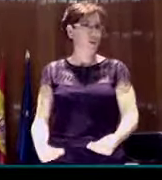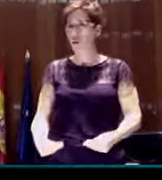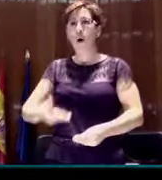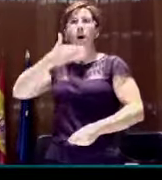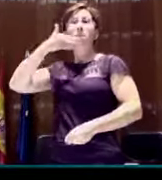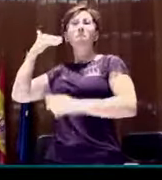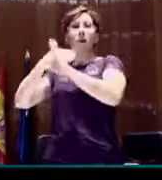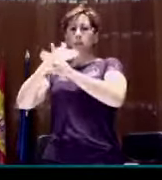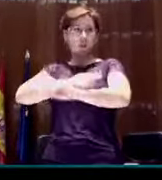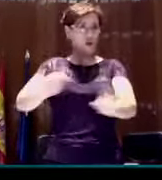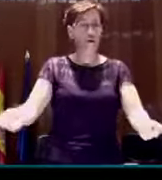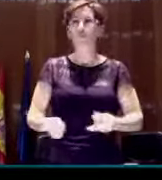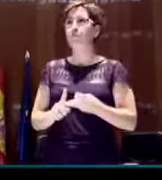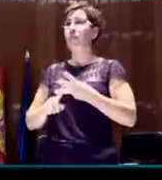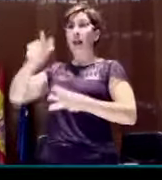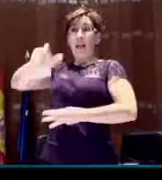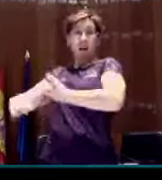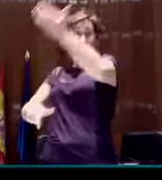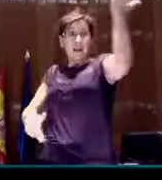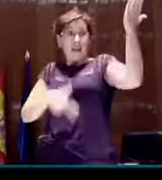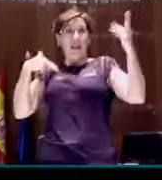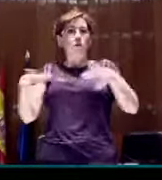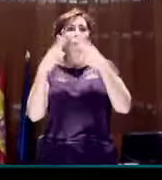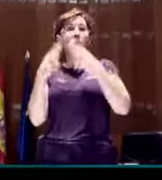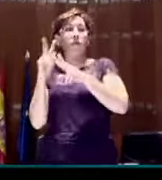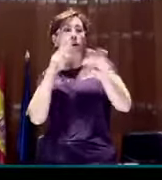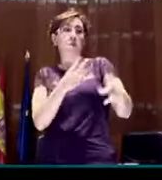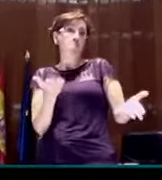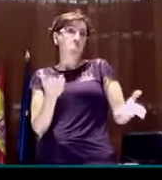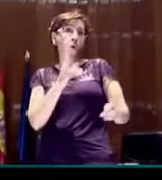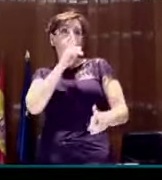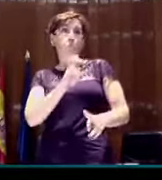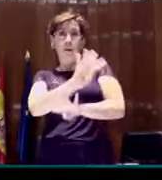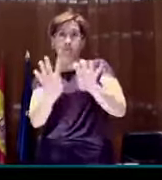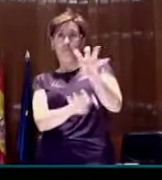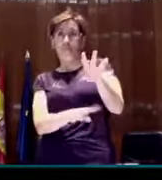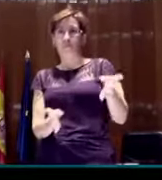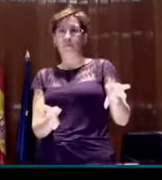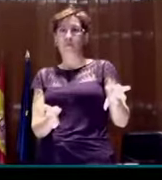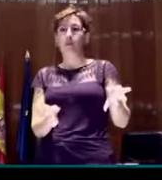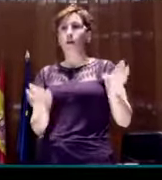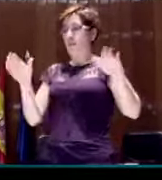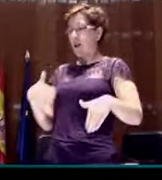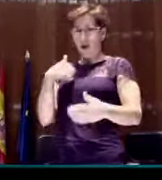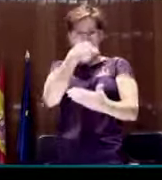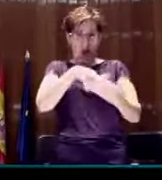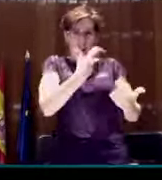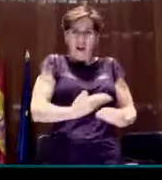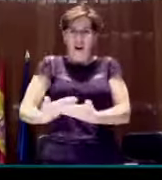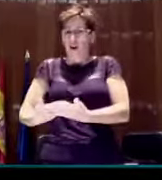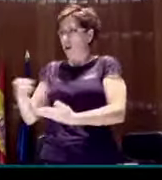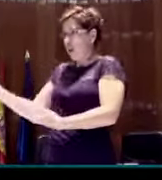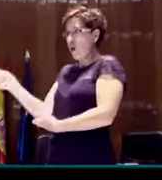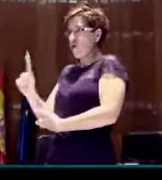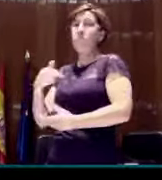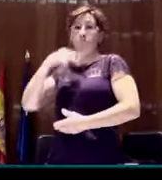prestigio, ni la gente en general de la sociedad consideraba que no era útil, y por lo tanto, y es lo que a mí me preocupa más, y